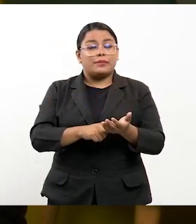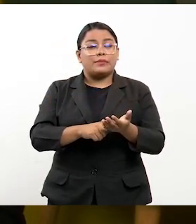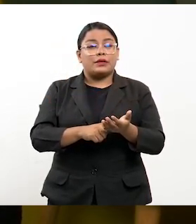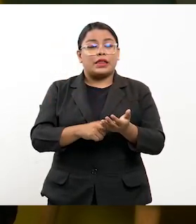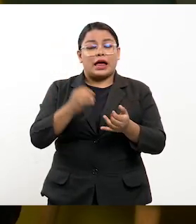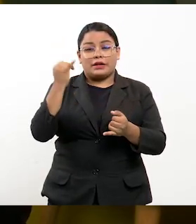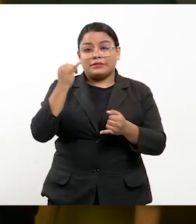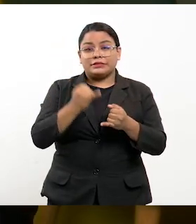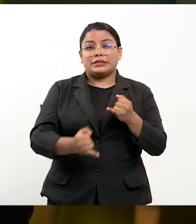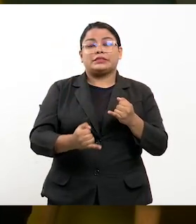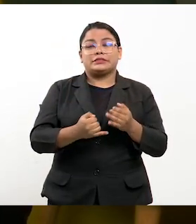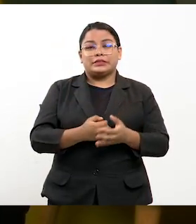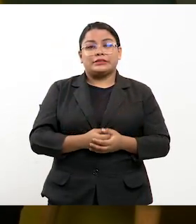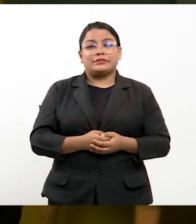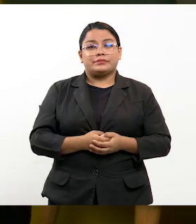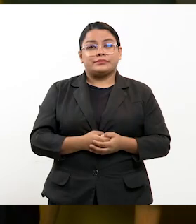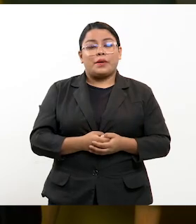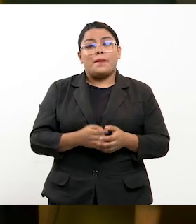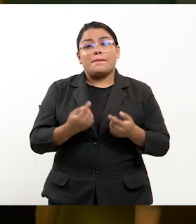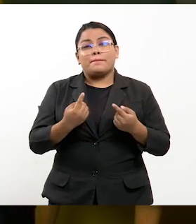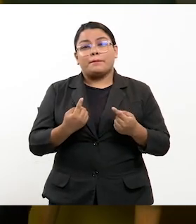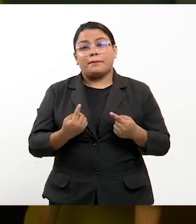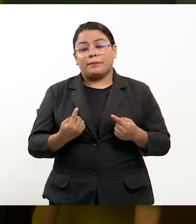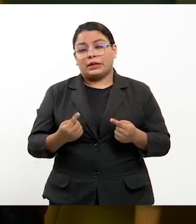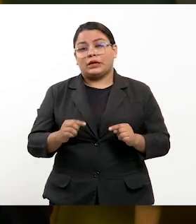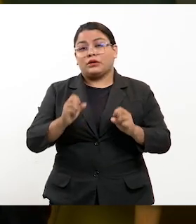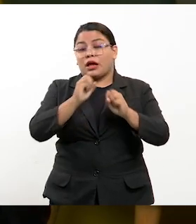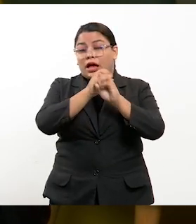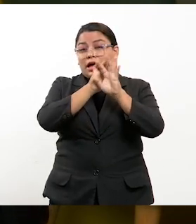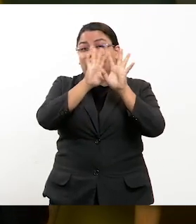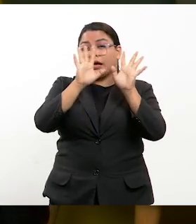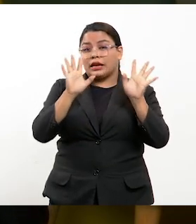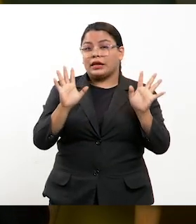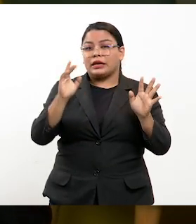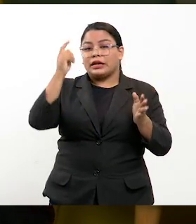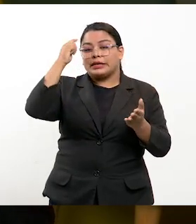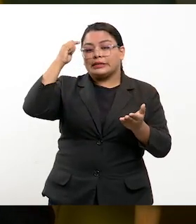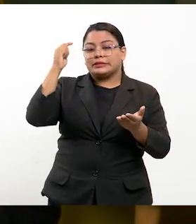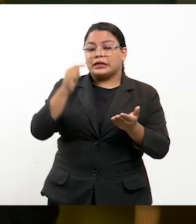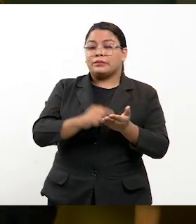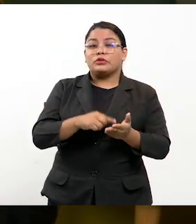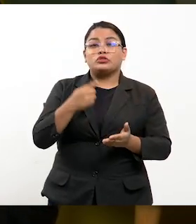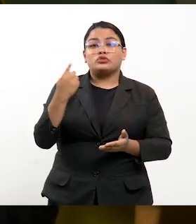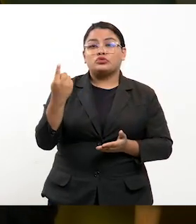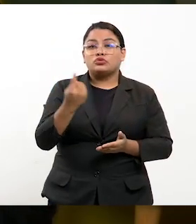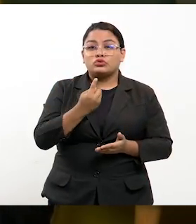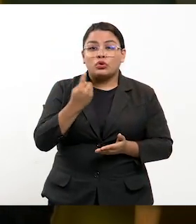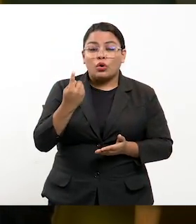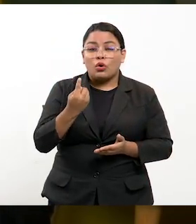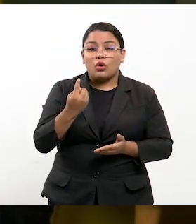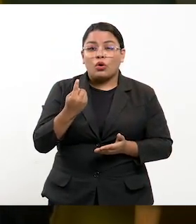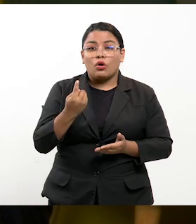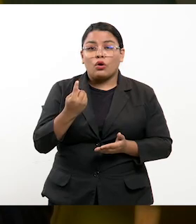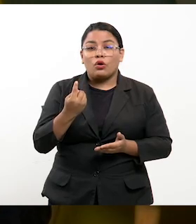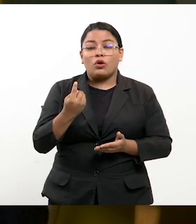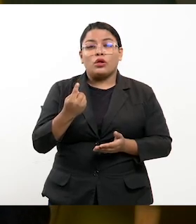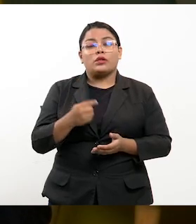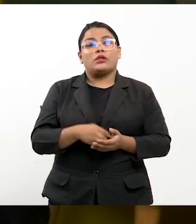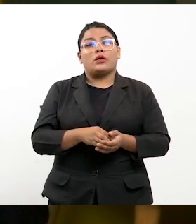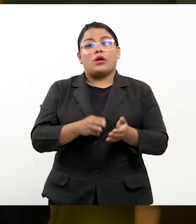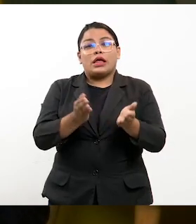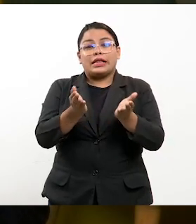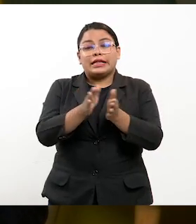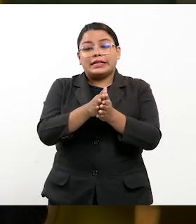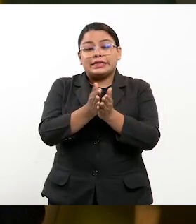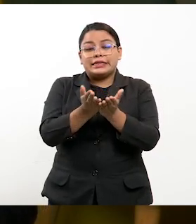finalizar. Pero, valga la aclaración, estas pruebas solo se encuentran en la versión en físico de las